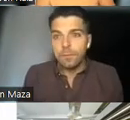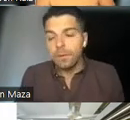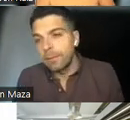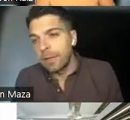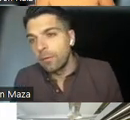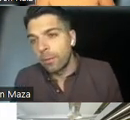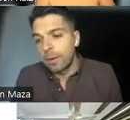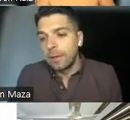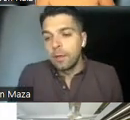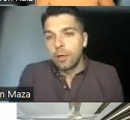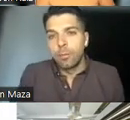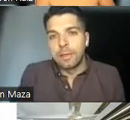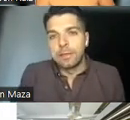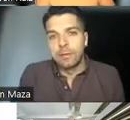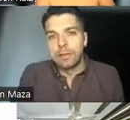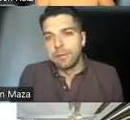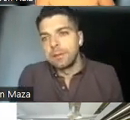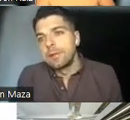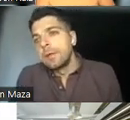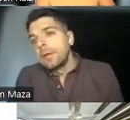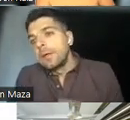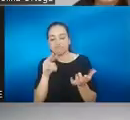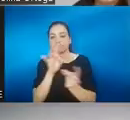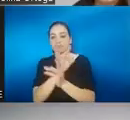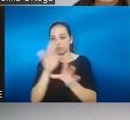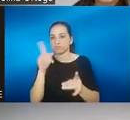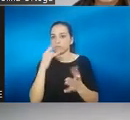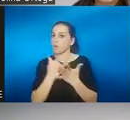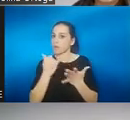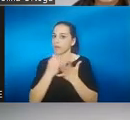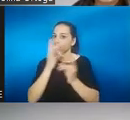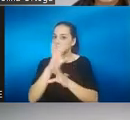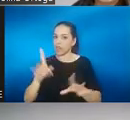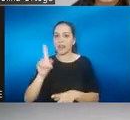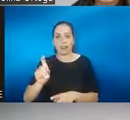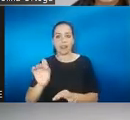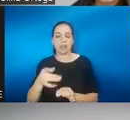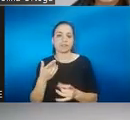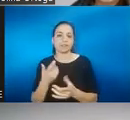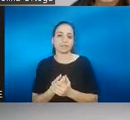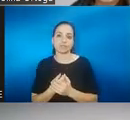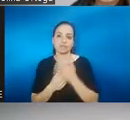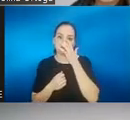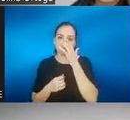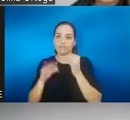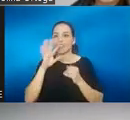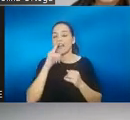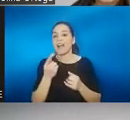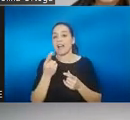también es una prueba completamente objetiva. Y para terminar, ¿cómo podemos tratar la pérdida de olfato?